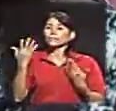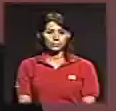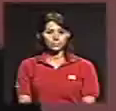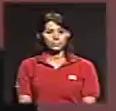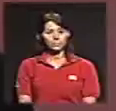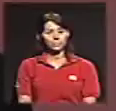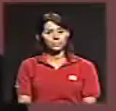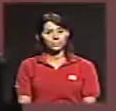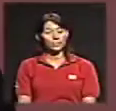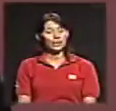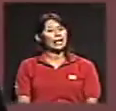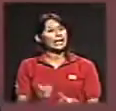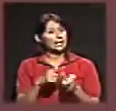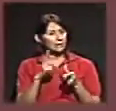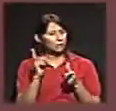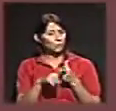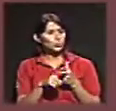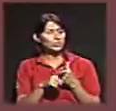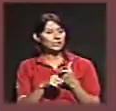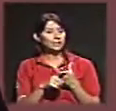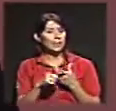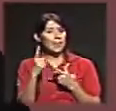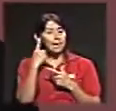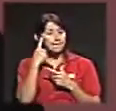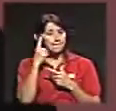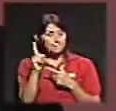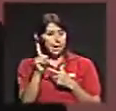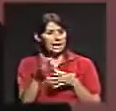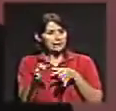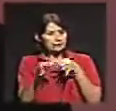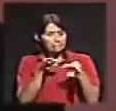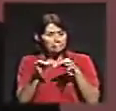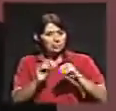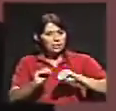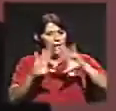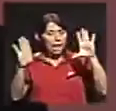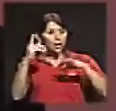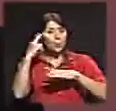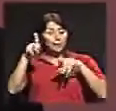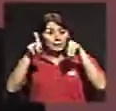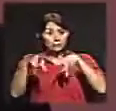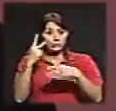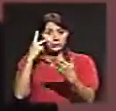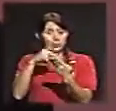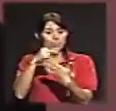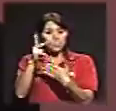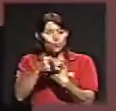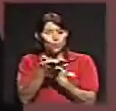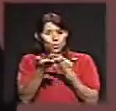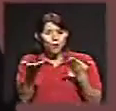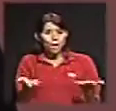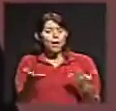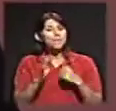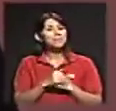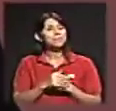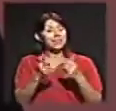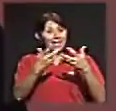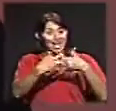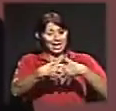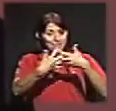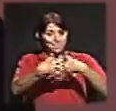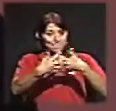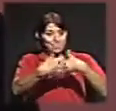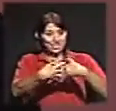resguardado. Entonces, para dejarlo en claro a nuestros televidentes, la empresa que